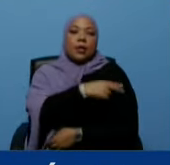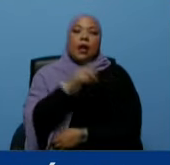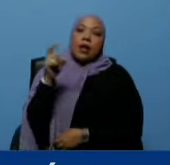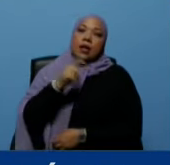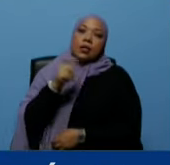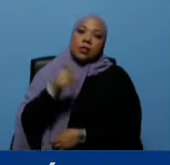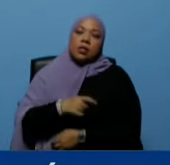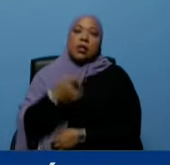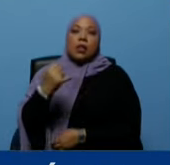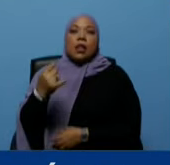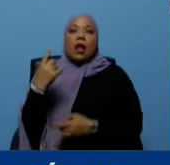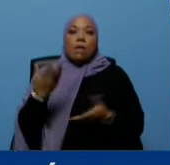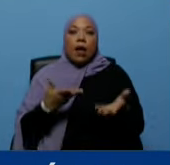Valera.